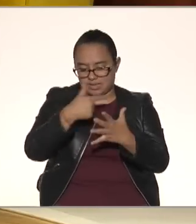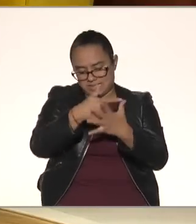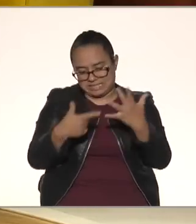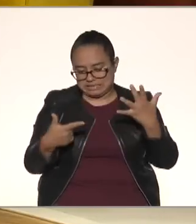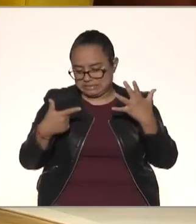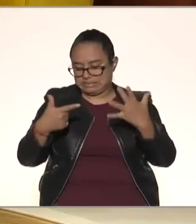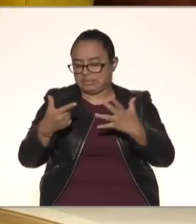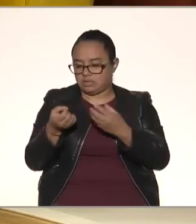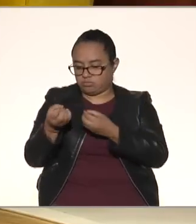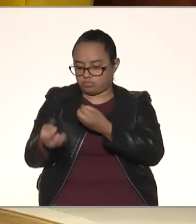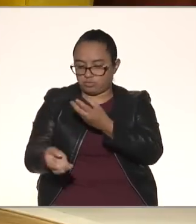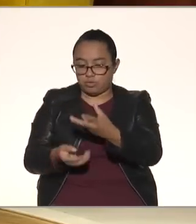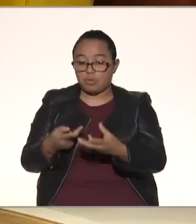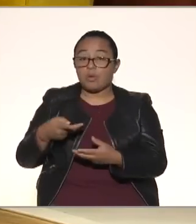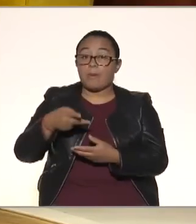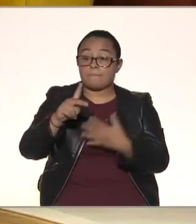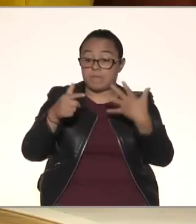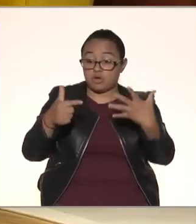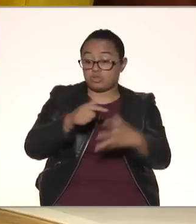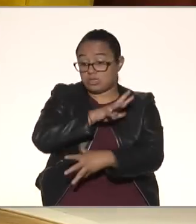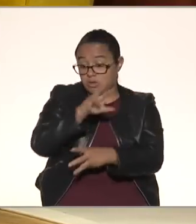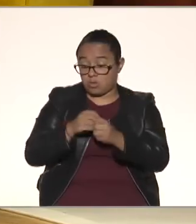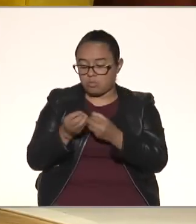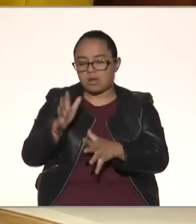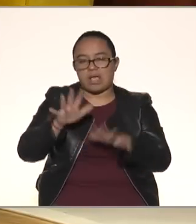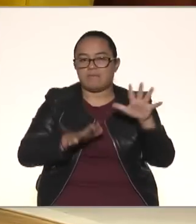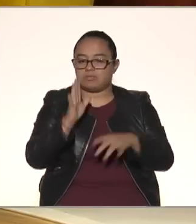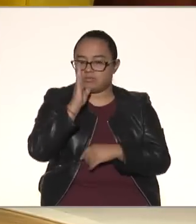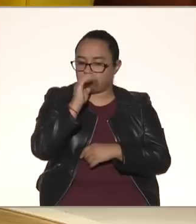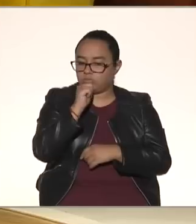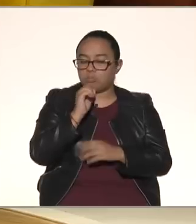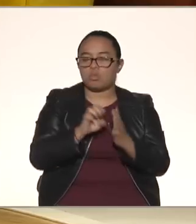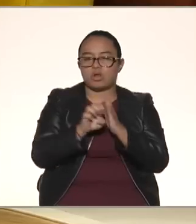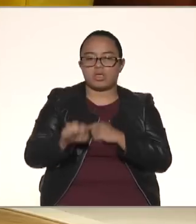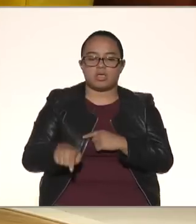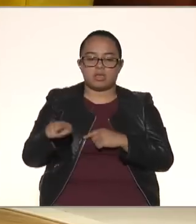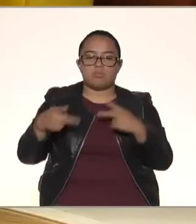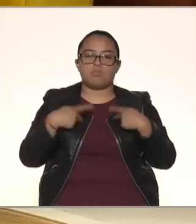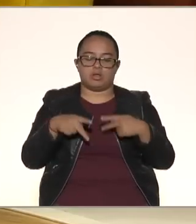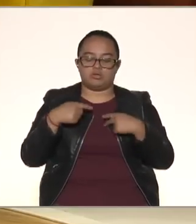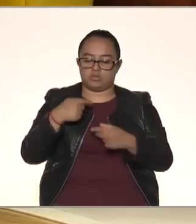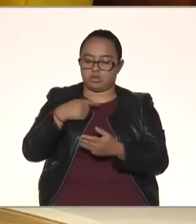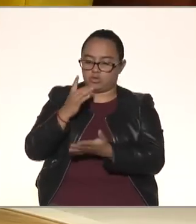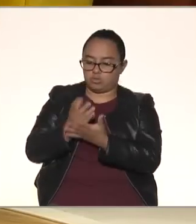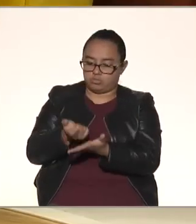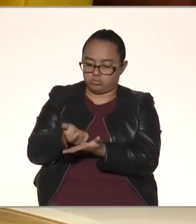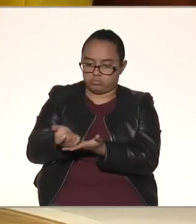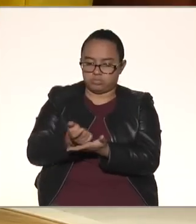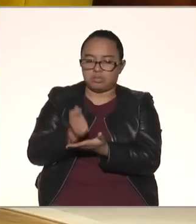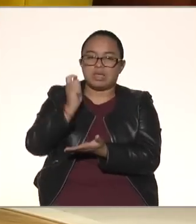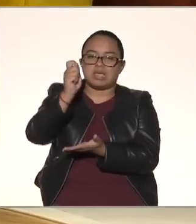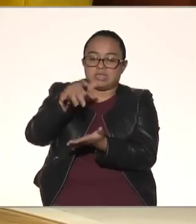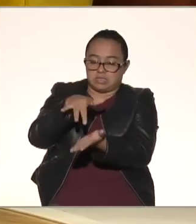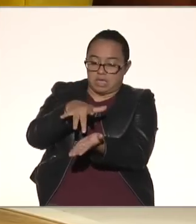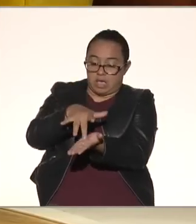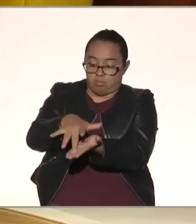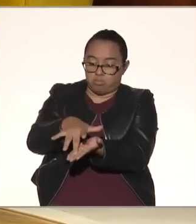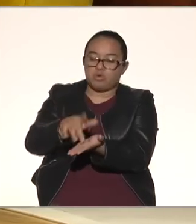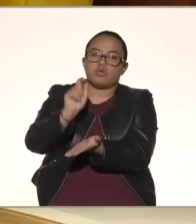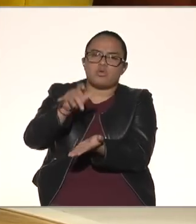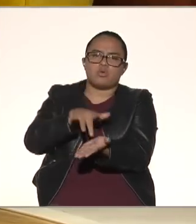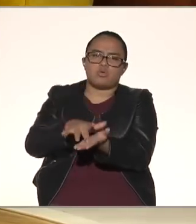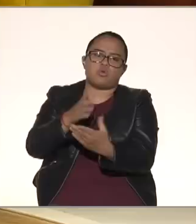pero quizá no pueda darlas todas, en el aspecto de alguien que solamente es proveedor, estamos hablando del apoyo, el apoyo es material,